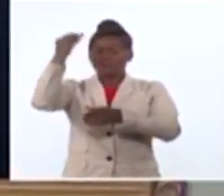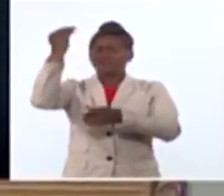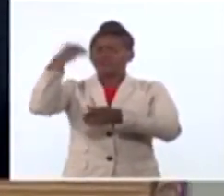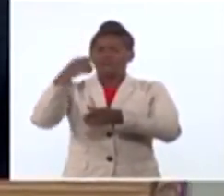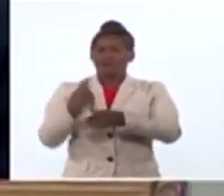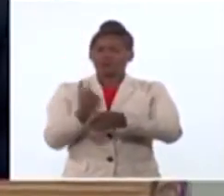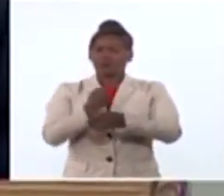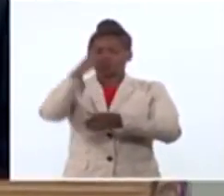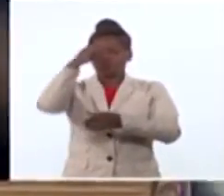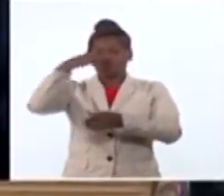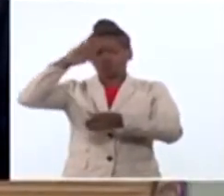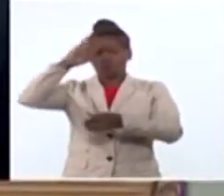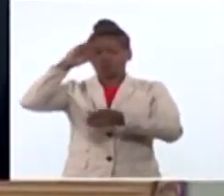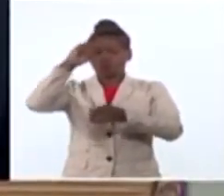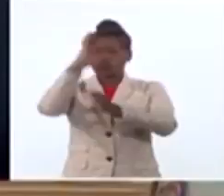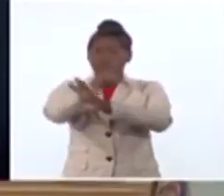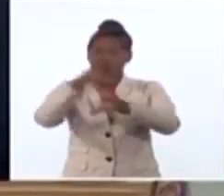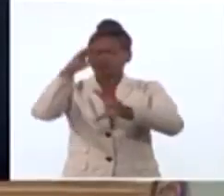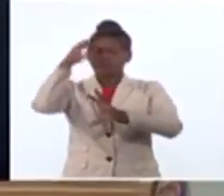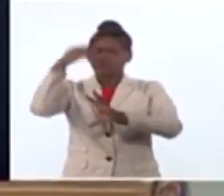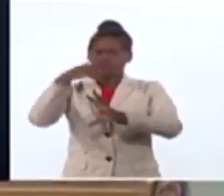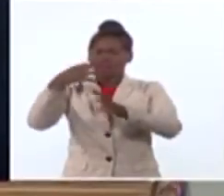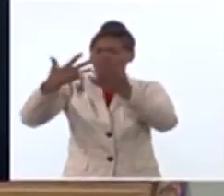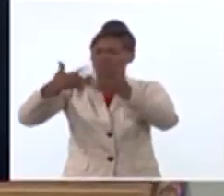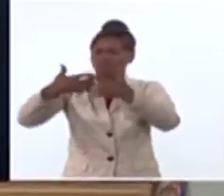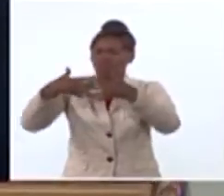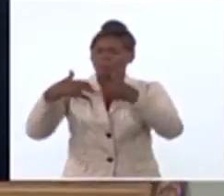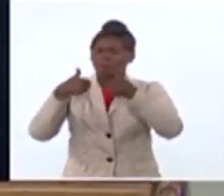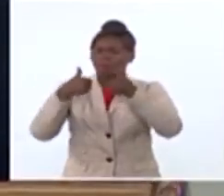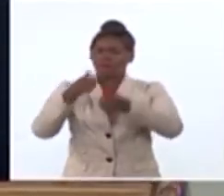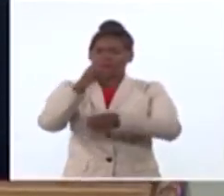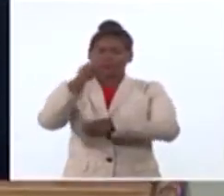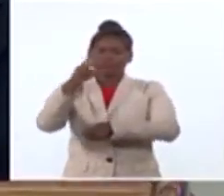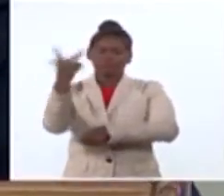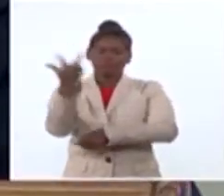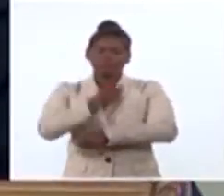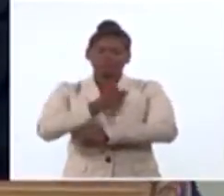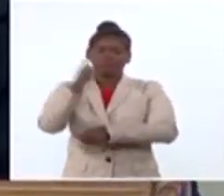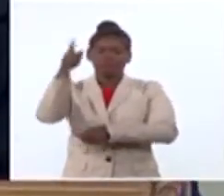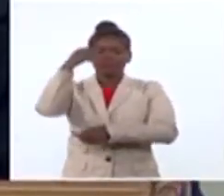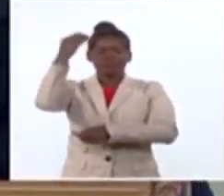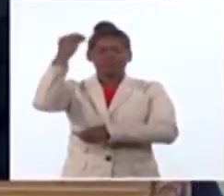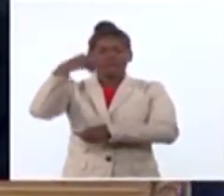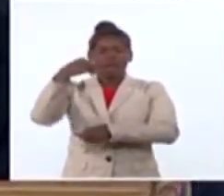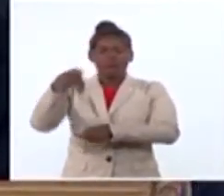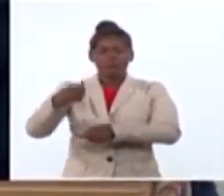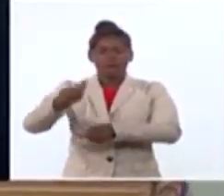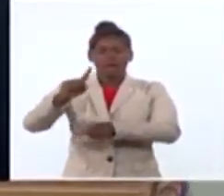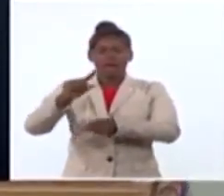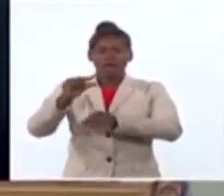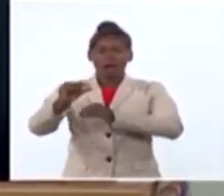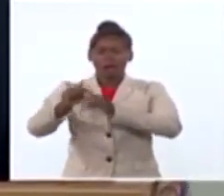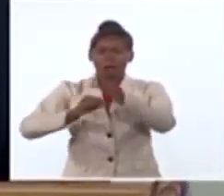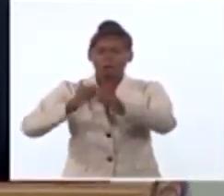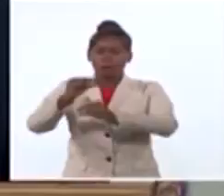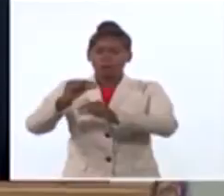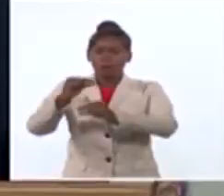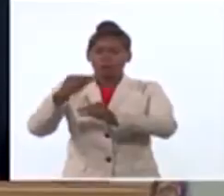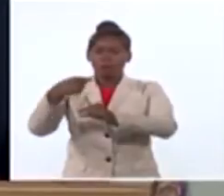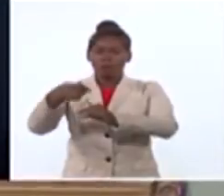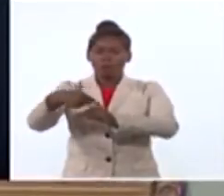de cooperación con Cuba y de reconocimiento de vacunas cubanas, a partir de que es este país,